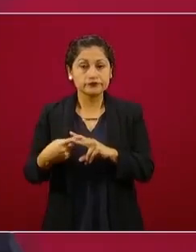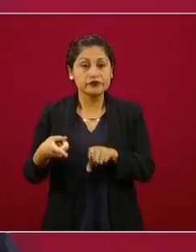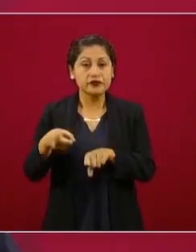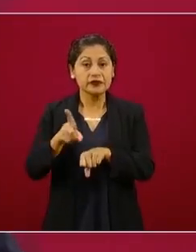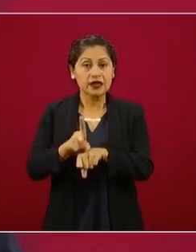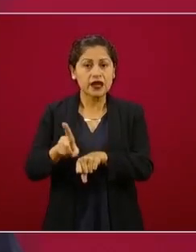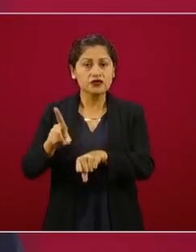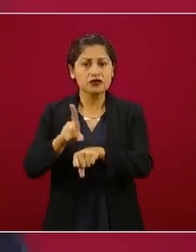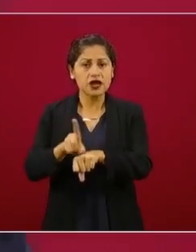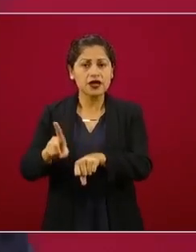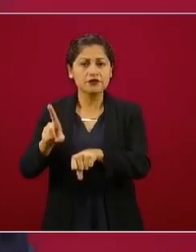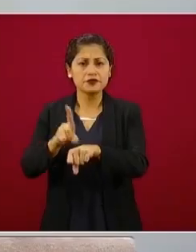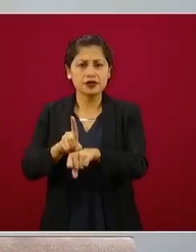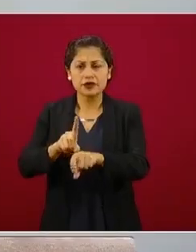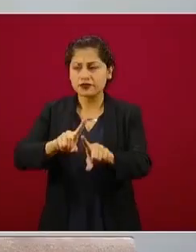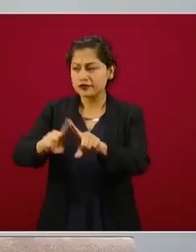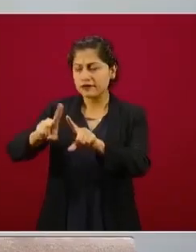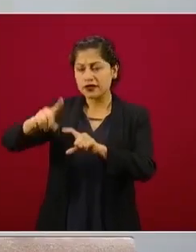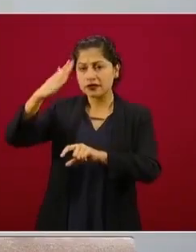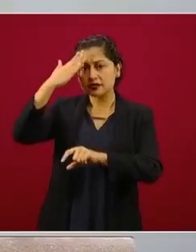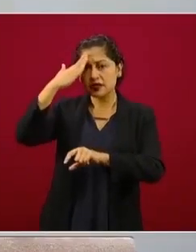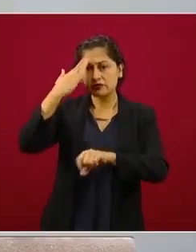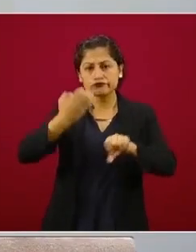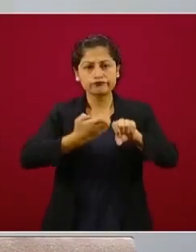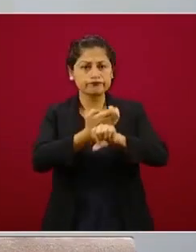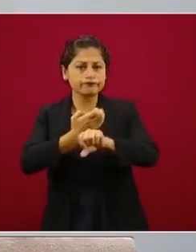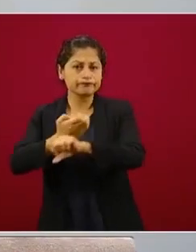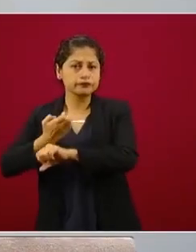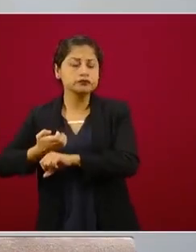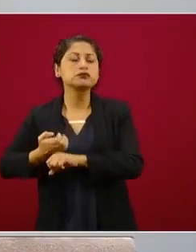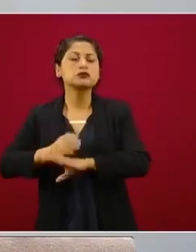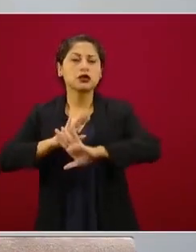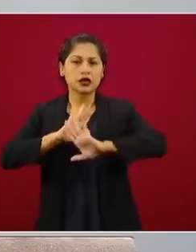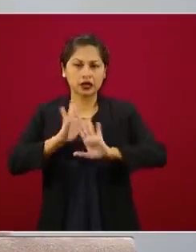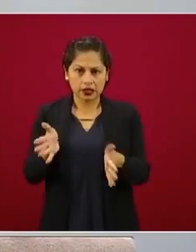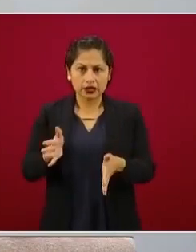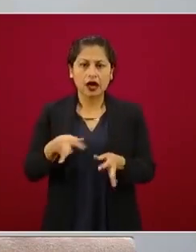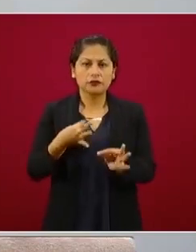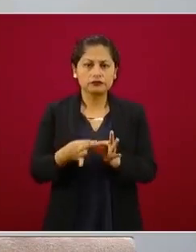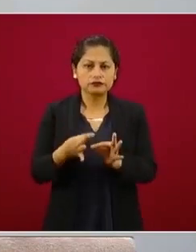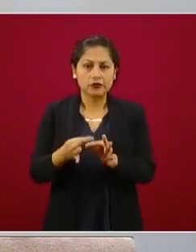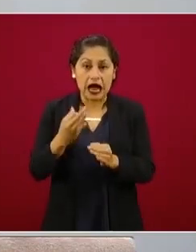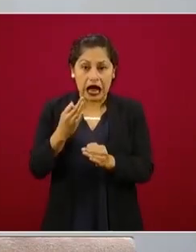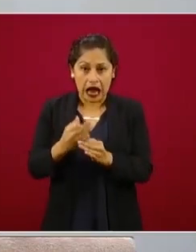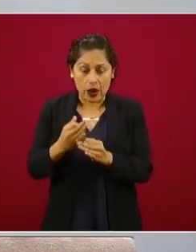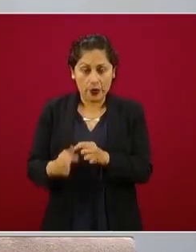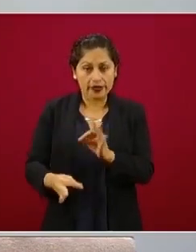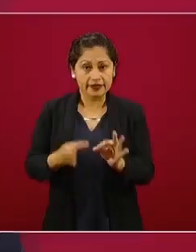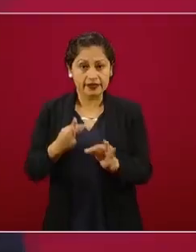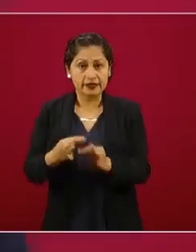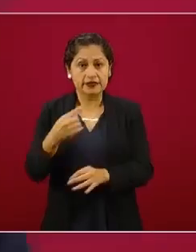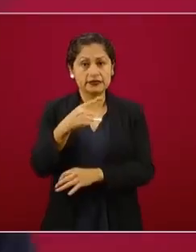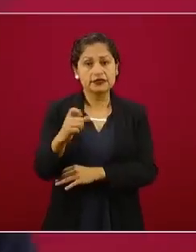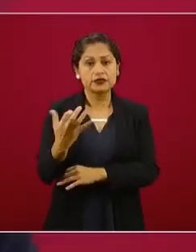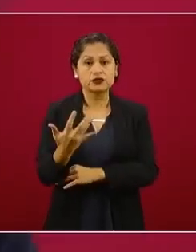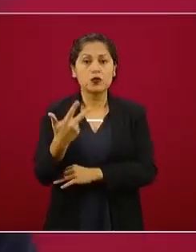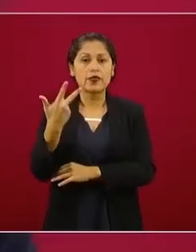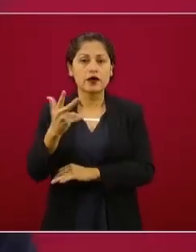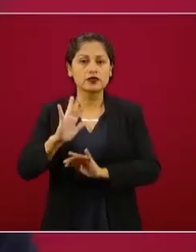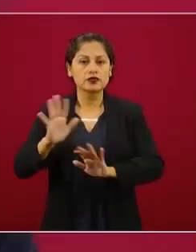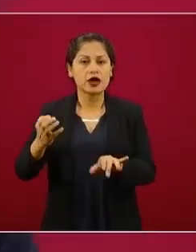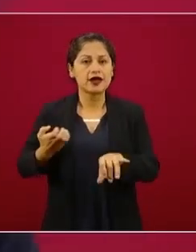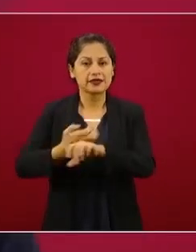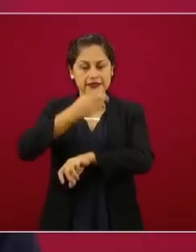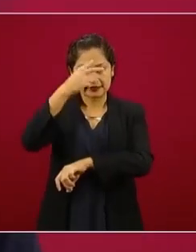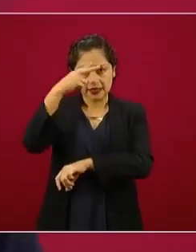teniendo avance con las diferentes autoridades. Hoy hay 158 que ya están instaladas en el CRIT del Estado de México, como